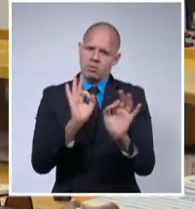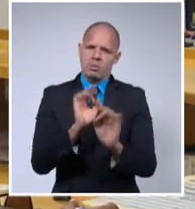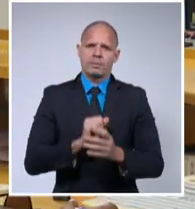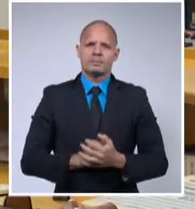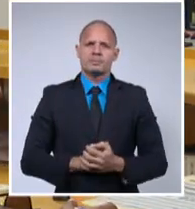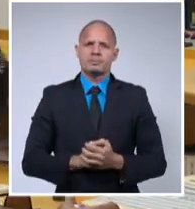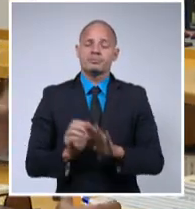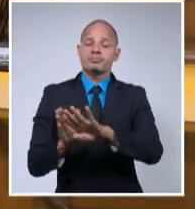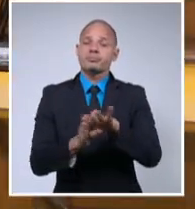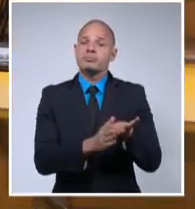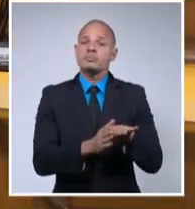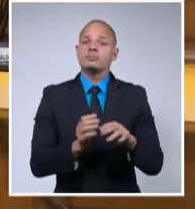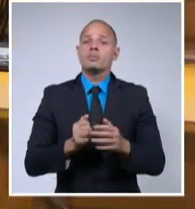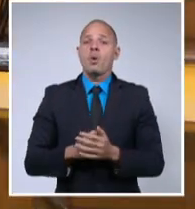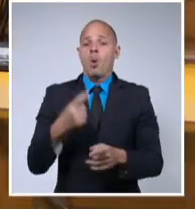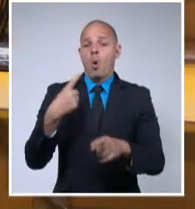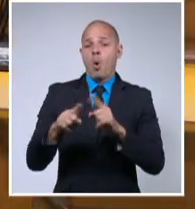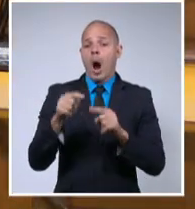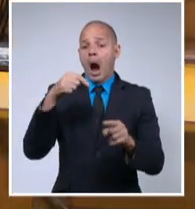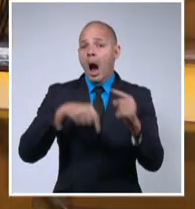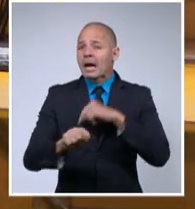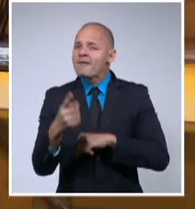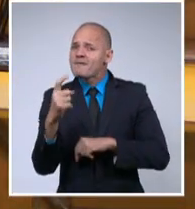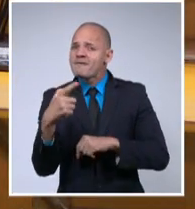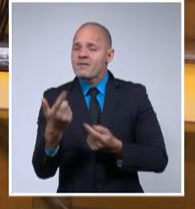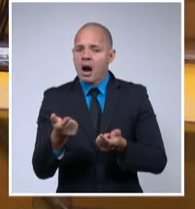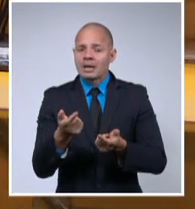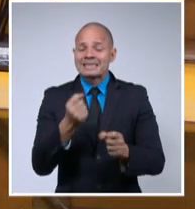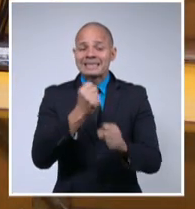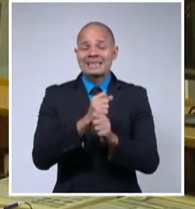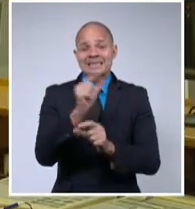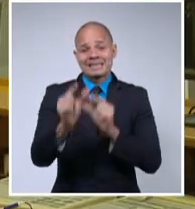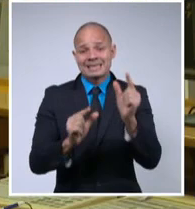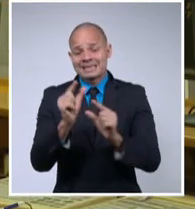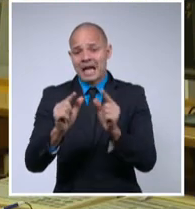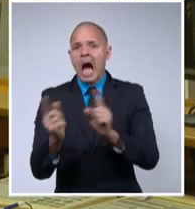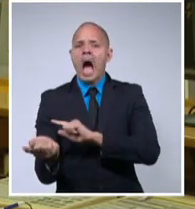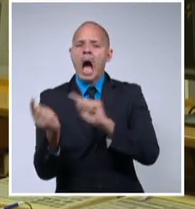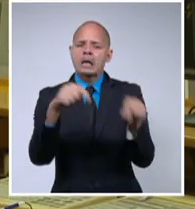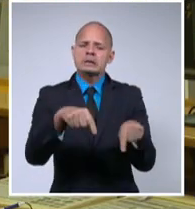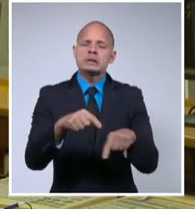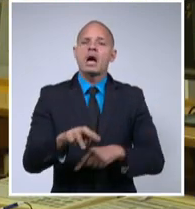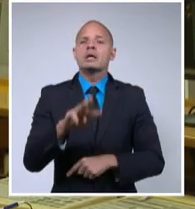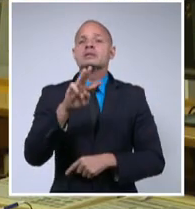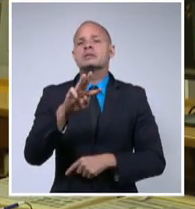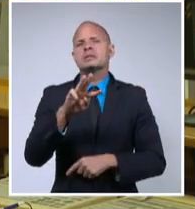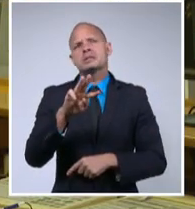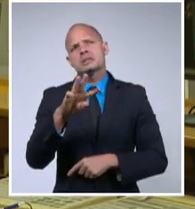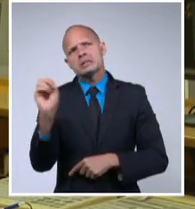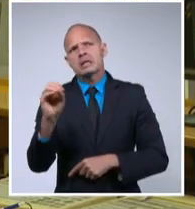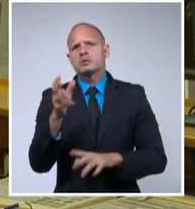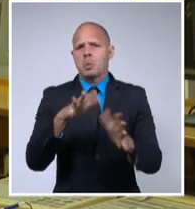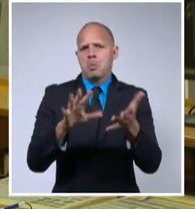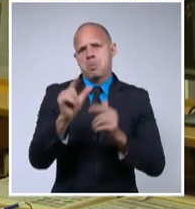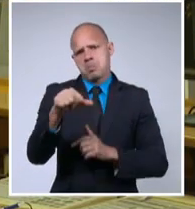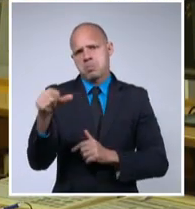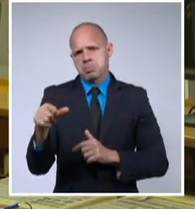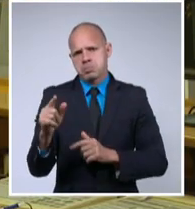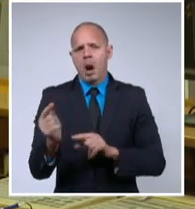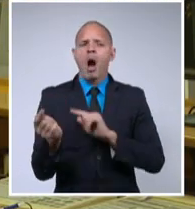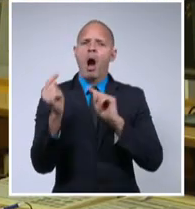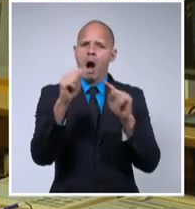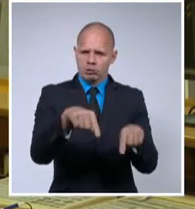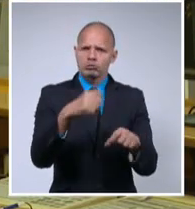nuevos trabajadores deberán incorporarse a la inversión. Lo primero que nosotros hemos previsto es